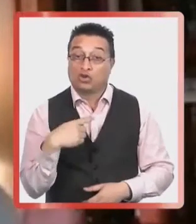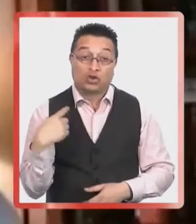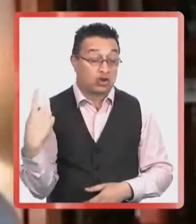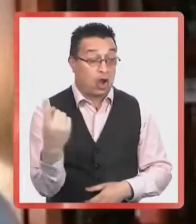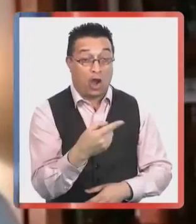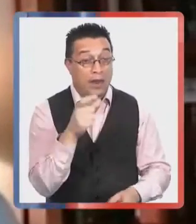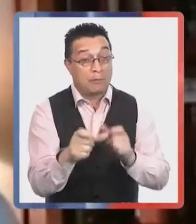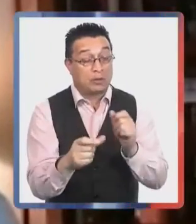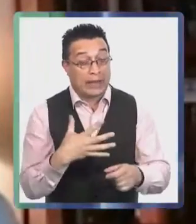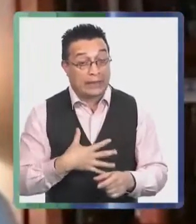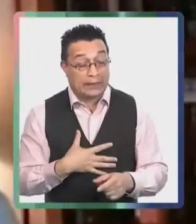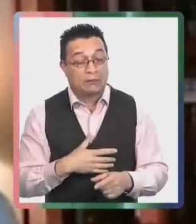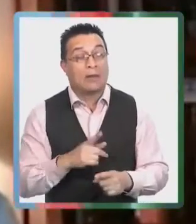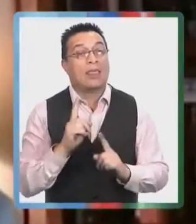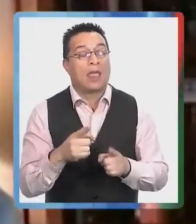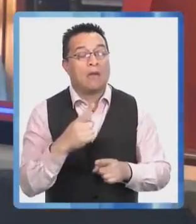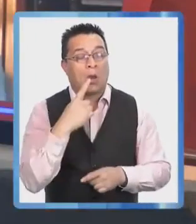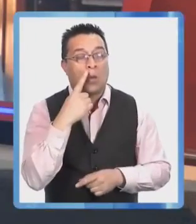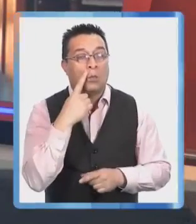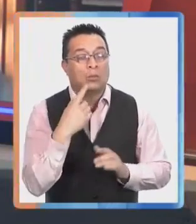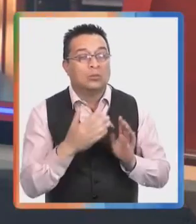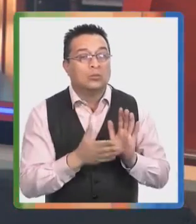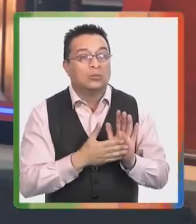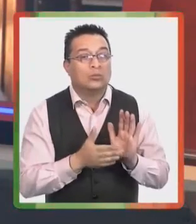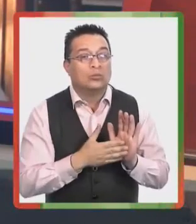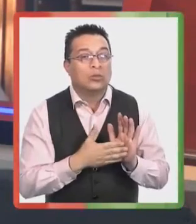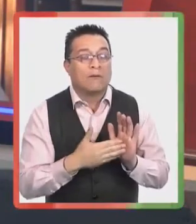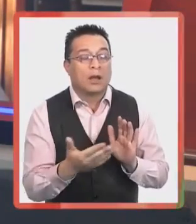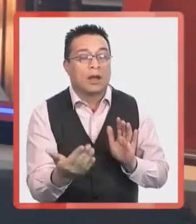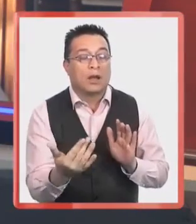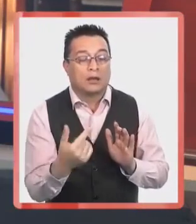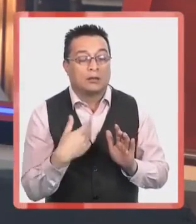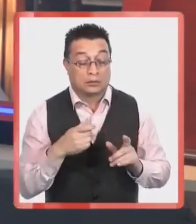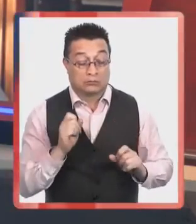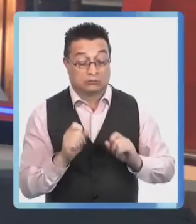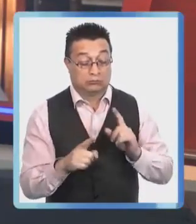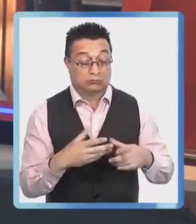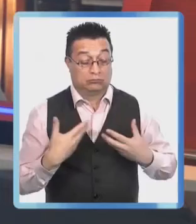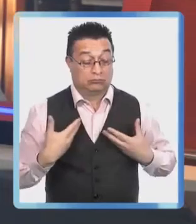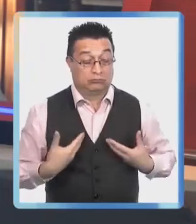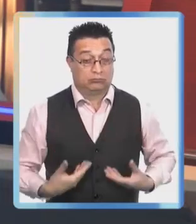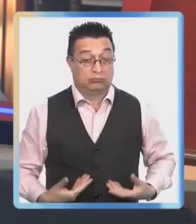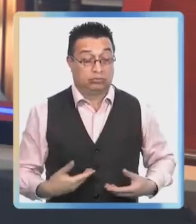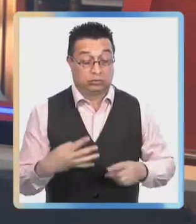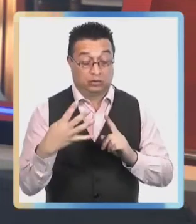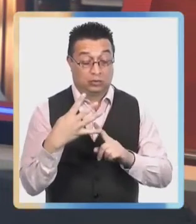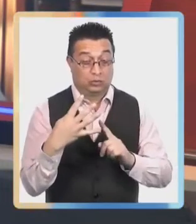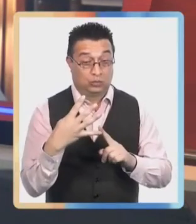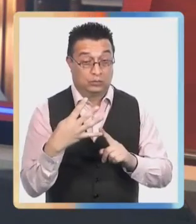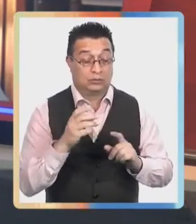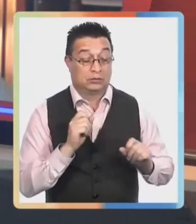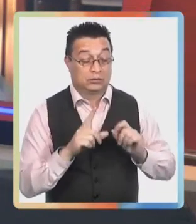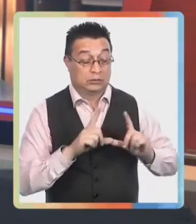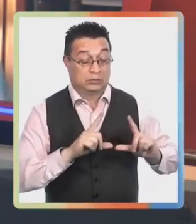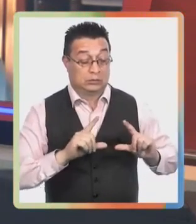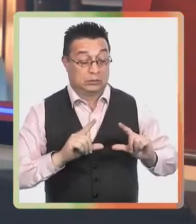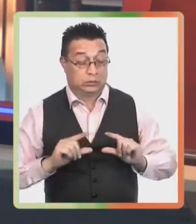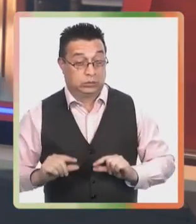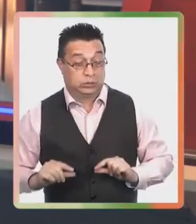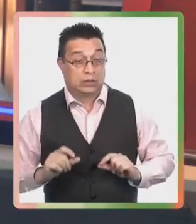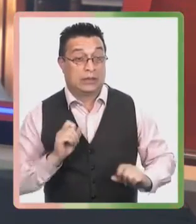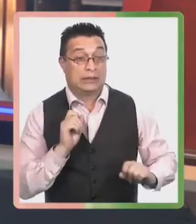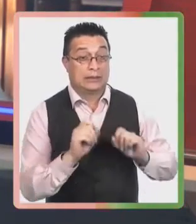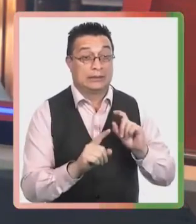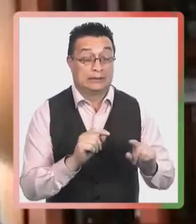a toda la población, vas a tener que demostrar que los anticuerpos, repito, sinónimo, defensas